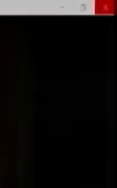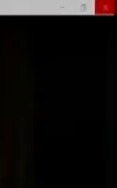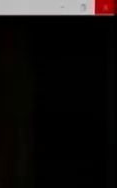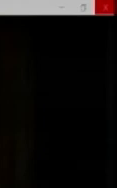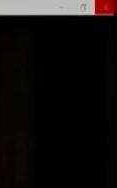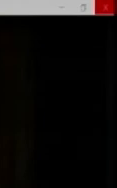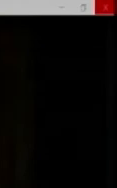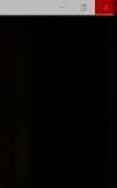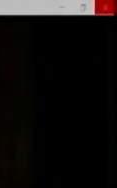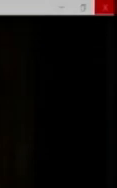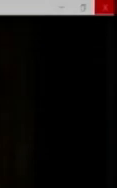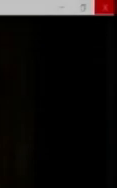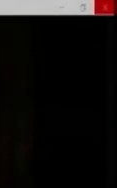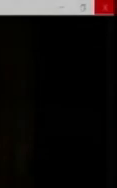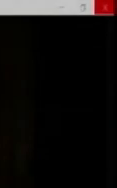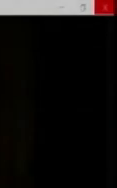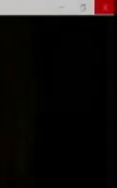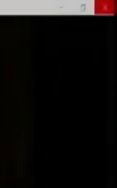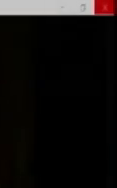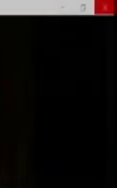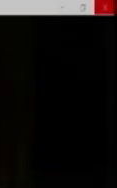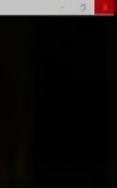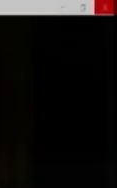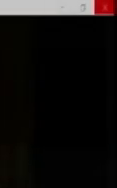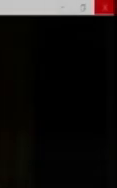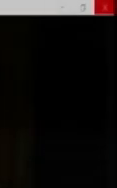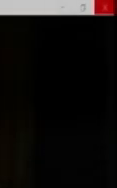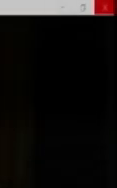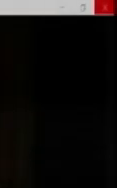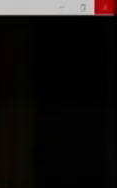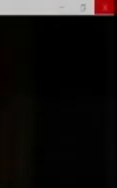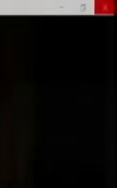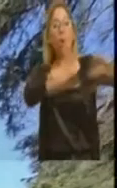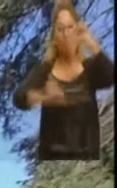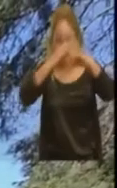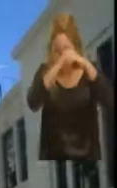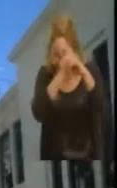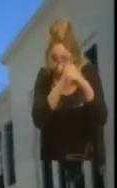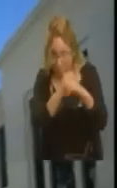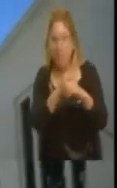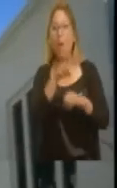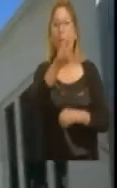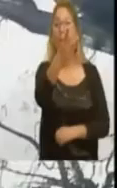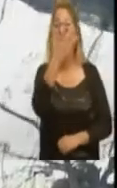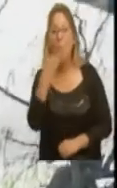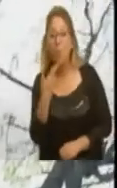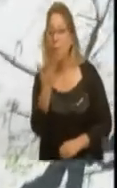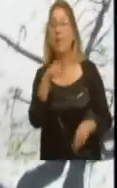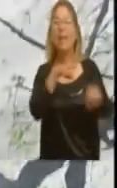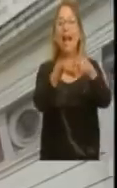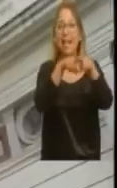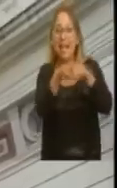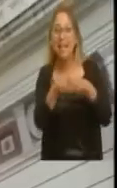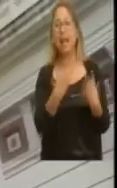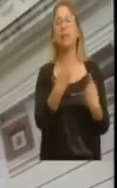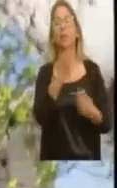facultad, Iván Arari, un par de alumnos pudieran desarrollar la parte de programación,